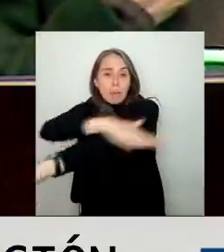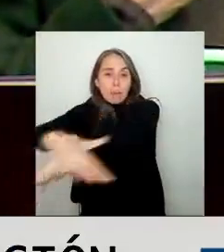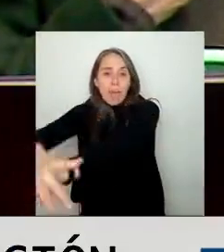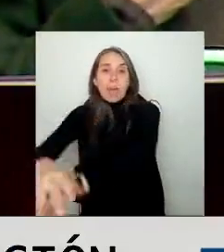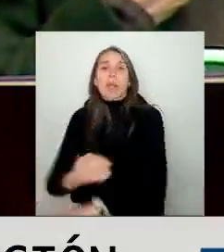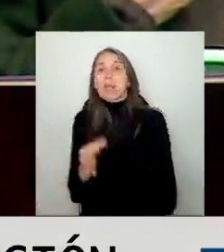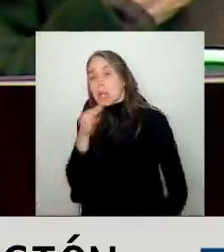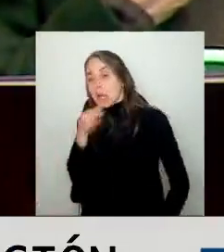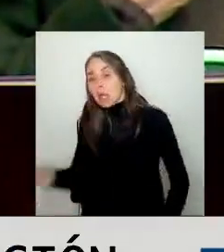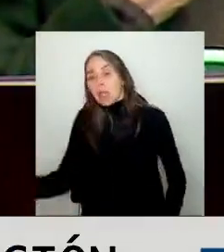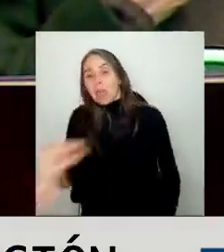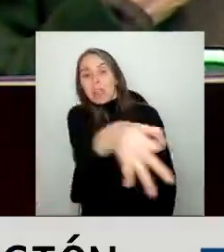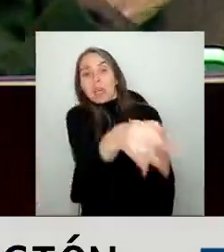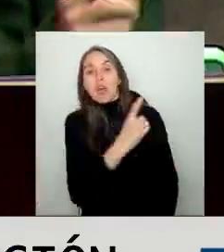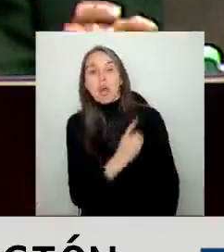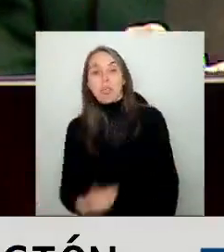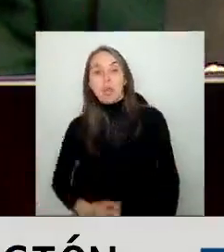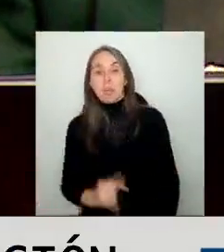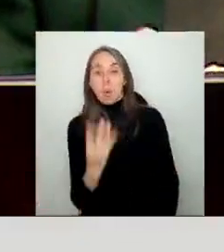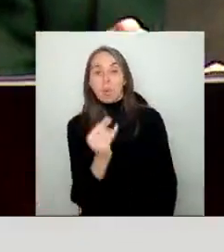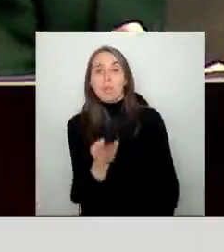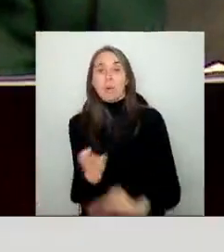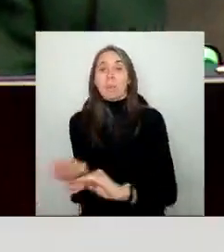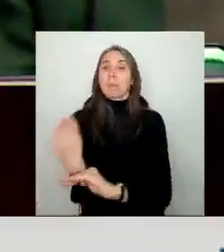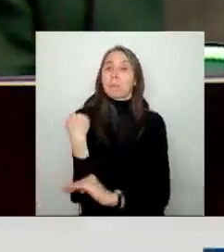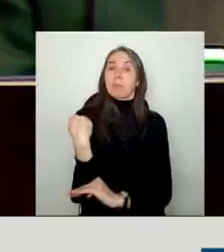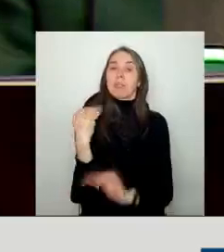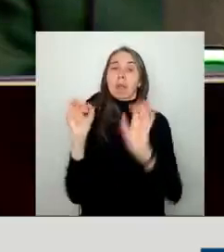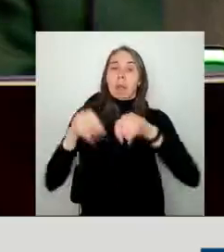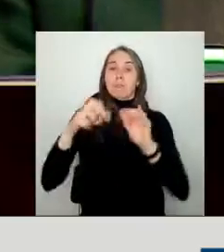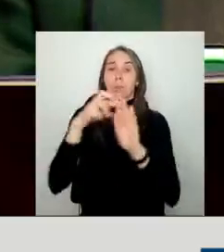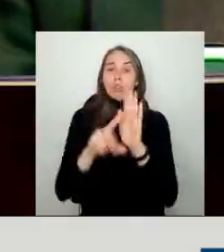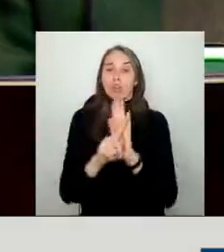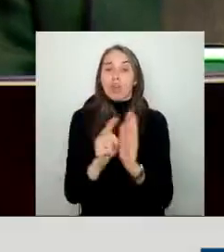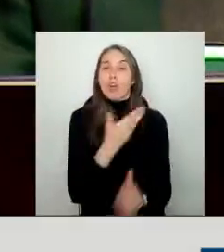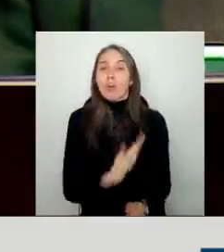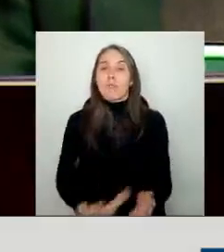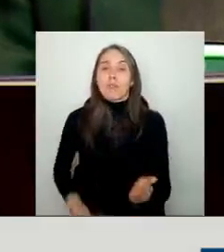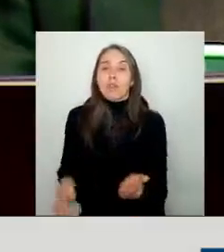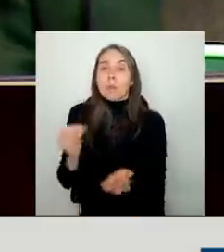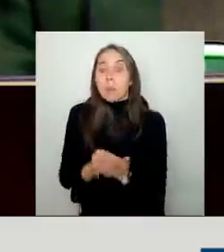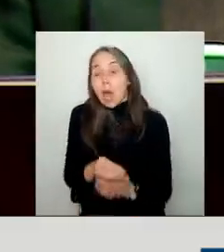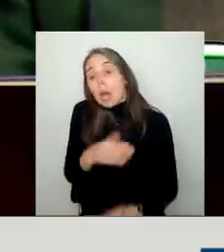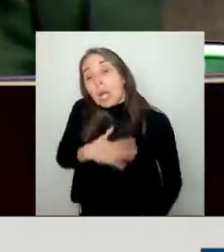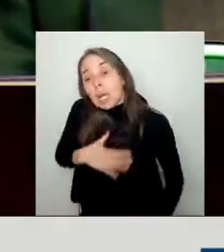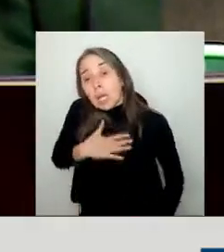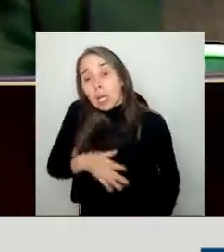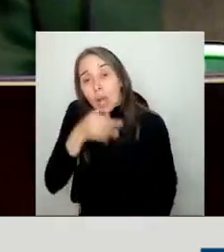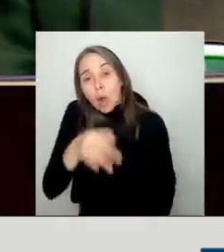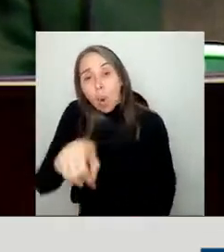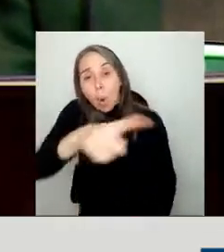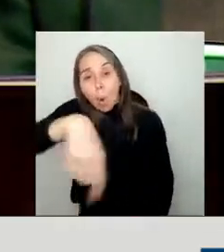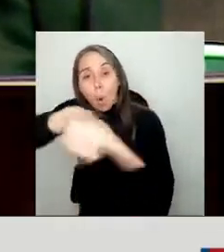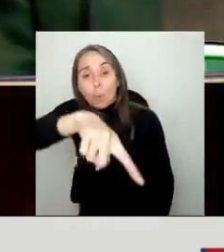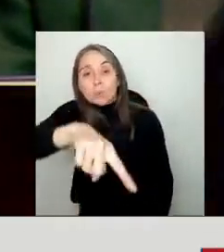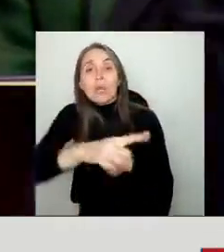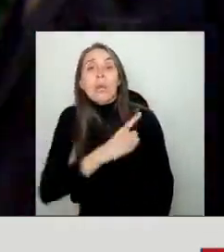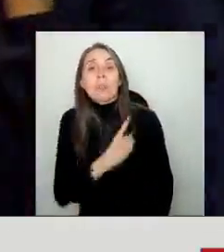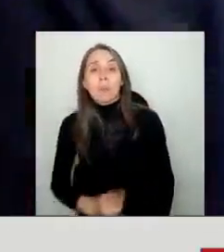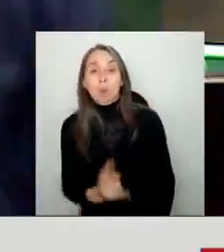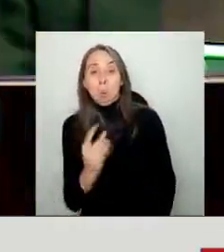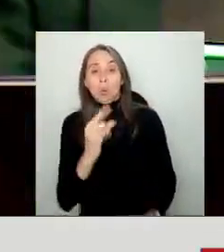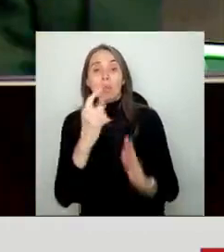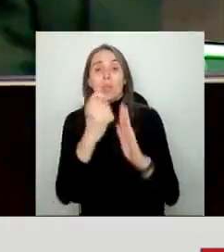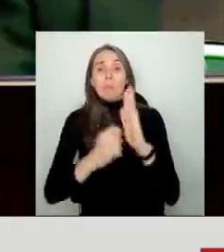está pidiendo que aprobemos un proyecto para que el gobierno aumente yo les quiero contar que ustedes mismos aprobaron hace un par de meses y